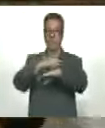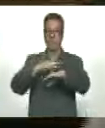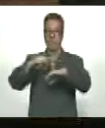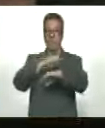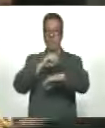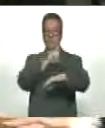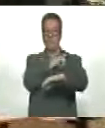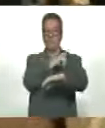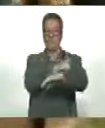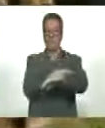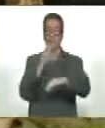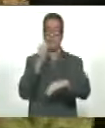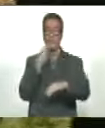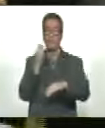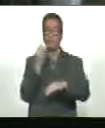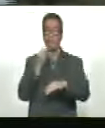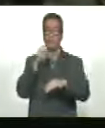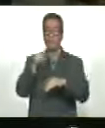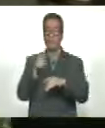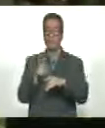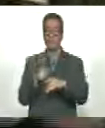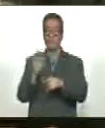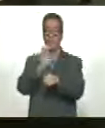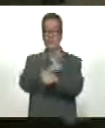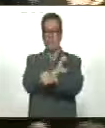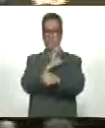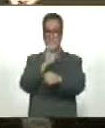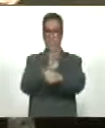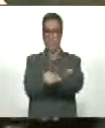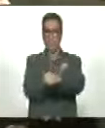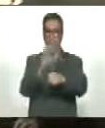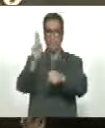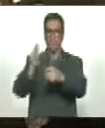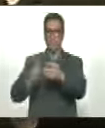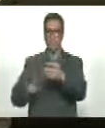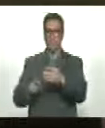Popular para la Juventud, para la Energía Eléctrica. Perdón.